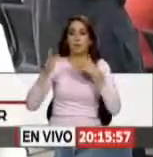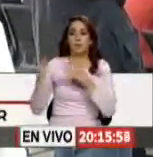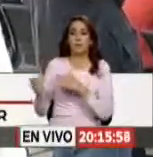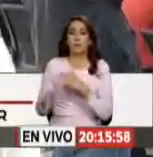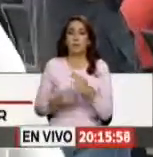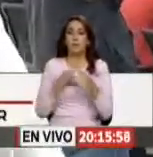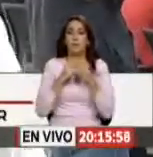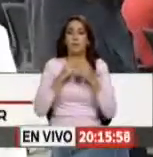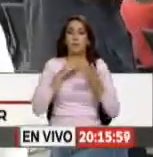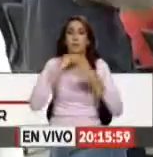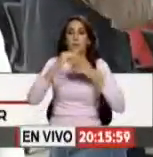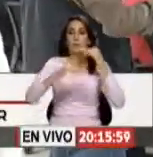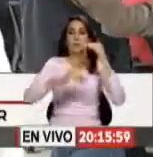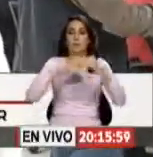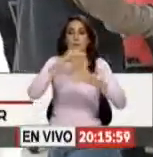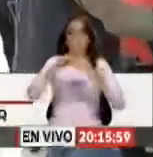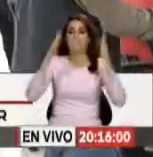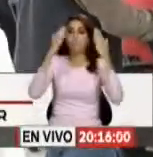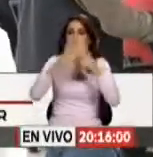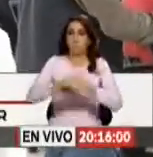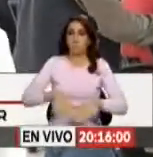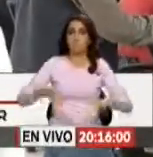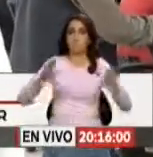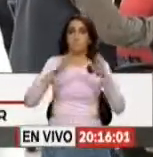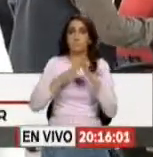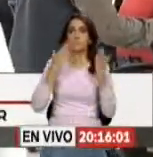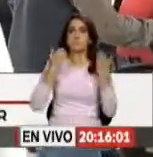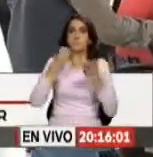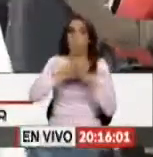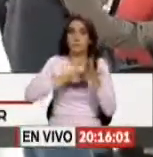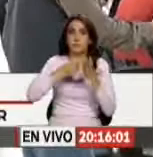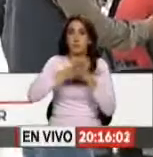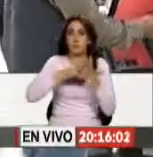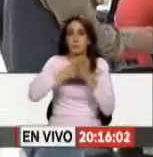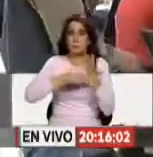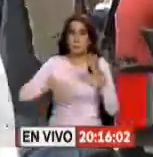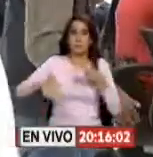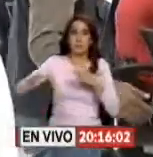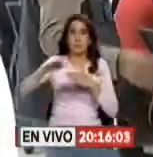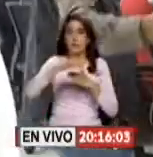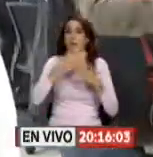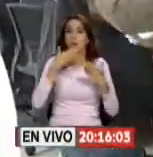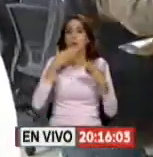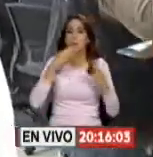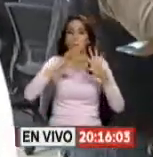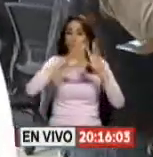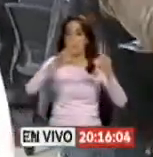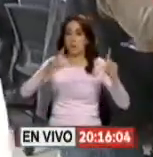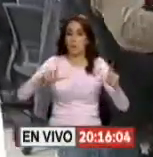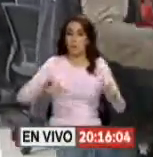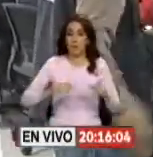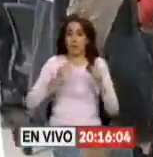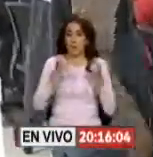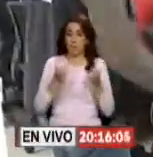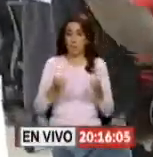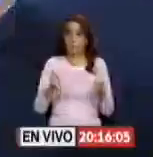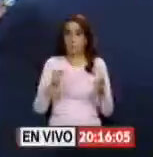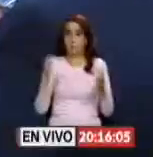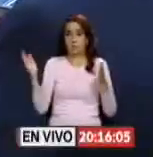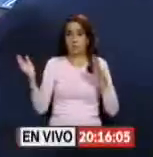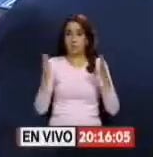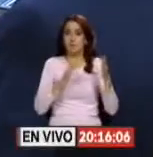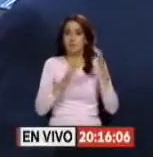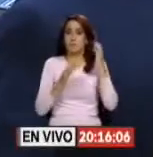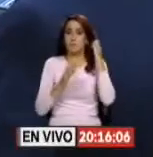etcétera, para, bueno, al final el objetivo principal es combatir todo lo que es la delincuencia transnacional.